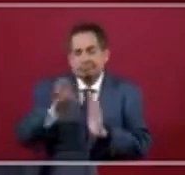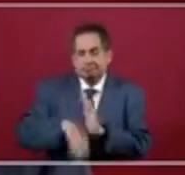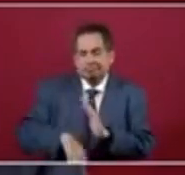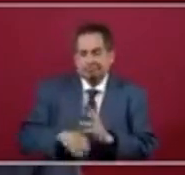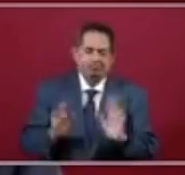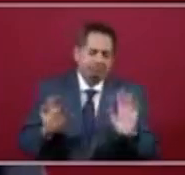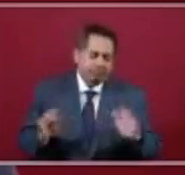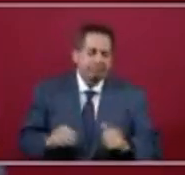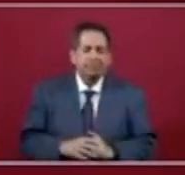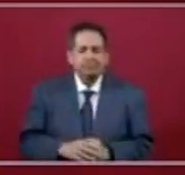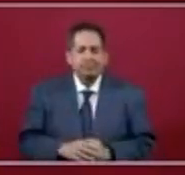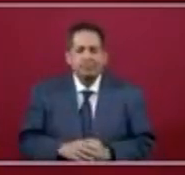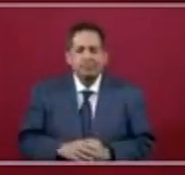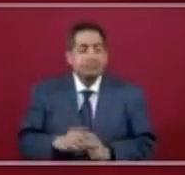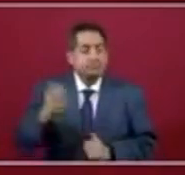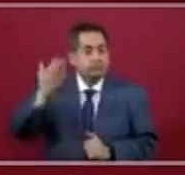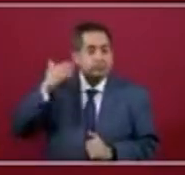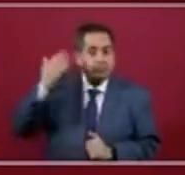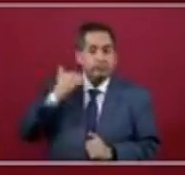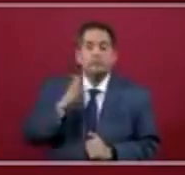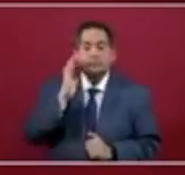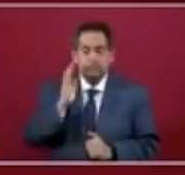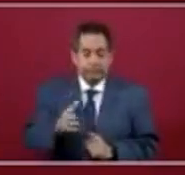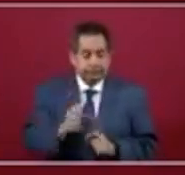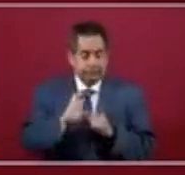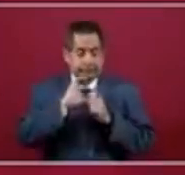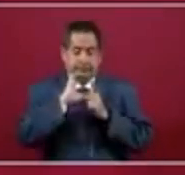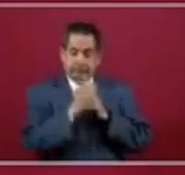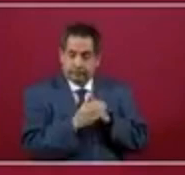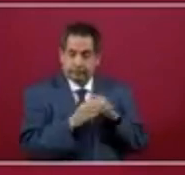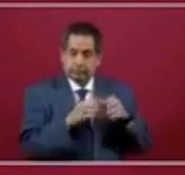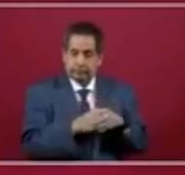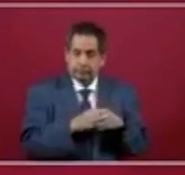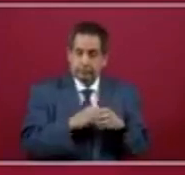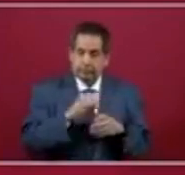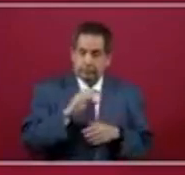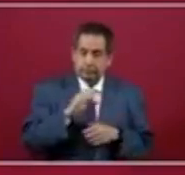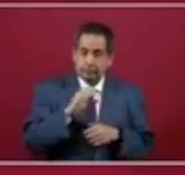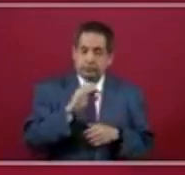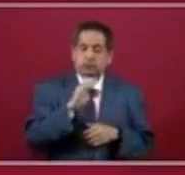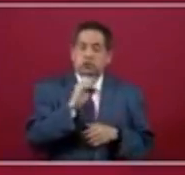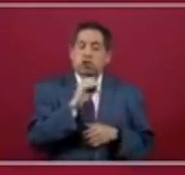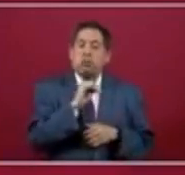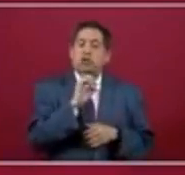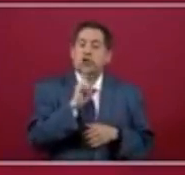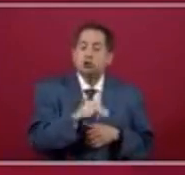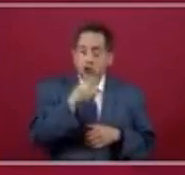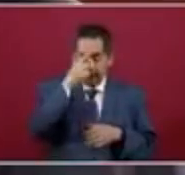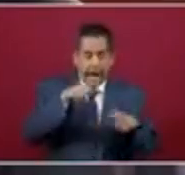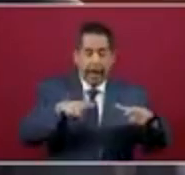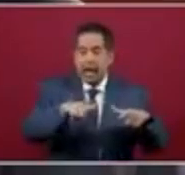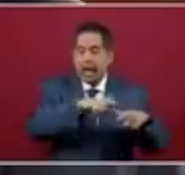y ya existía la Comisión del Lago de Texcoco,